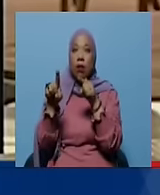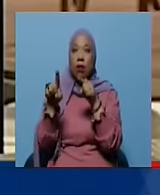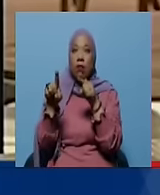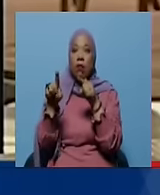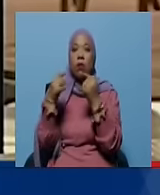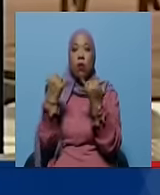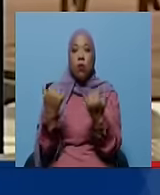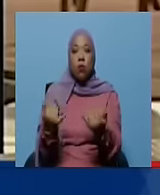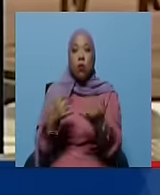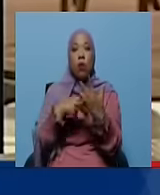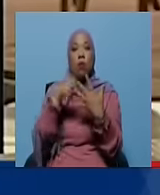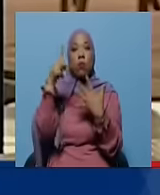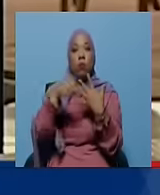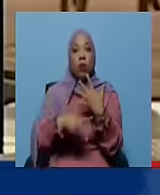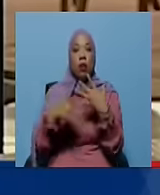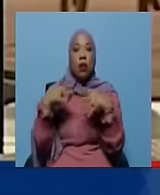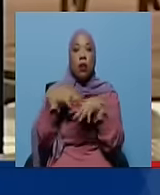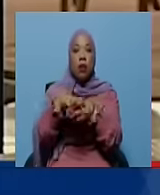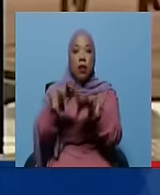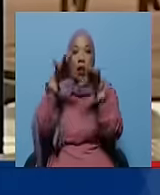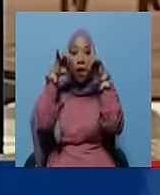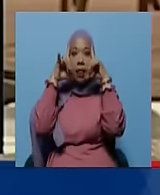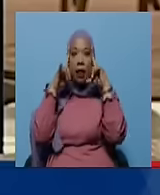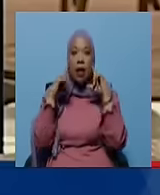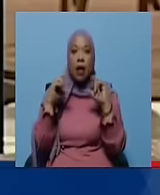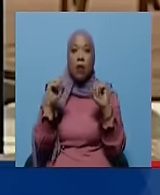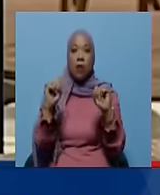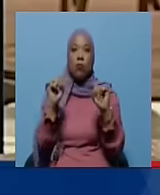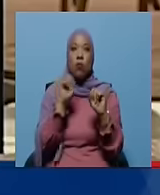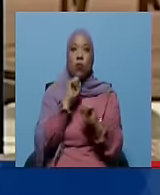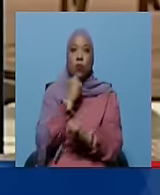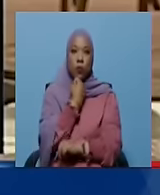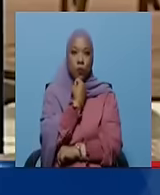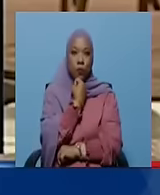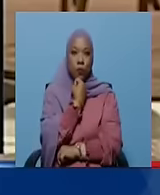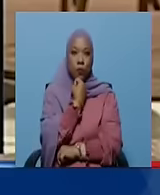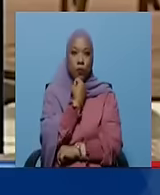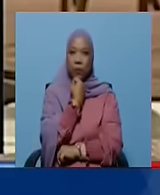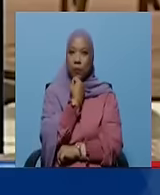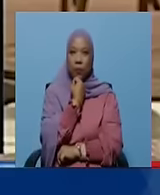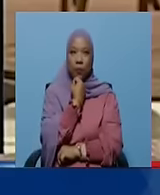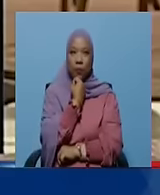Que tenemos un programa de inteligencia artificial. Esto es secreto, no le digan a nadie.